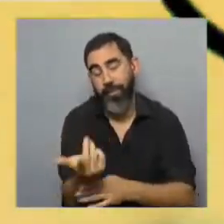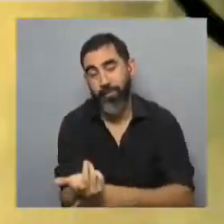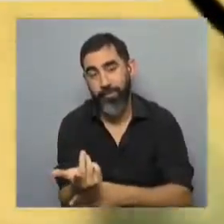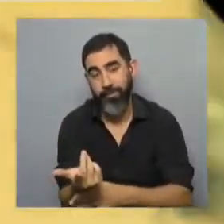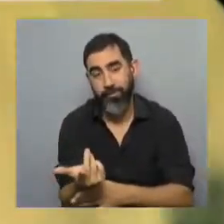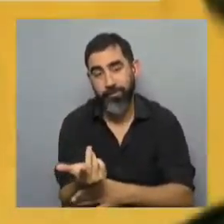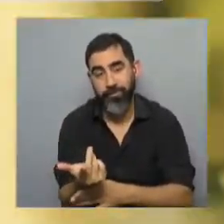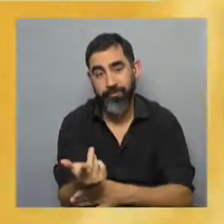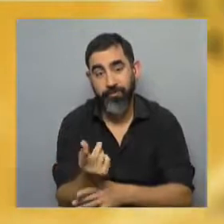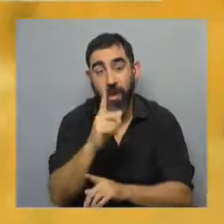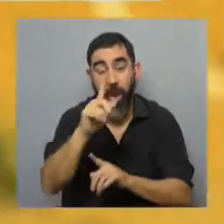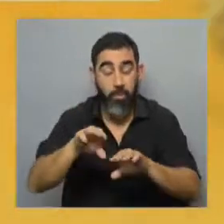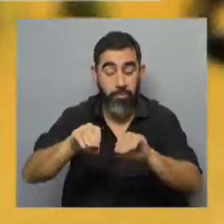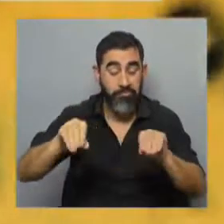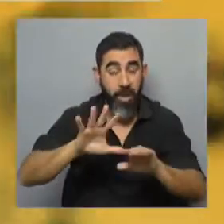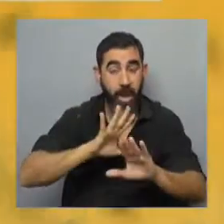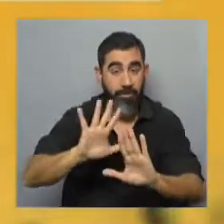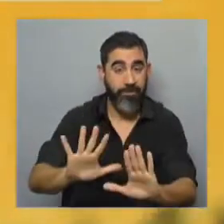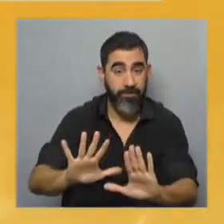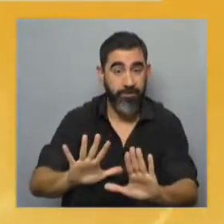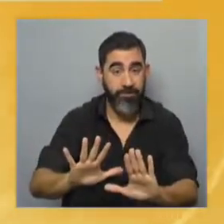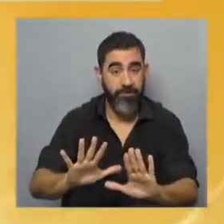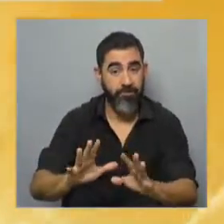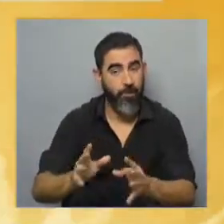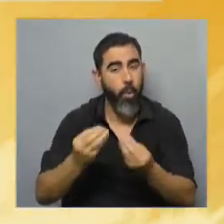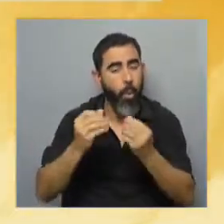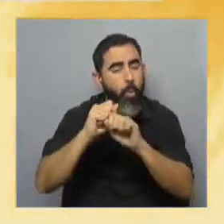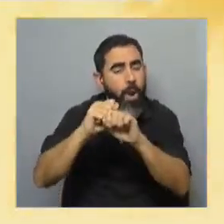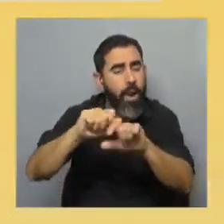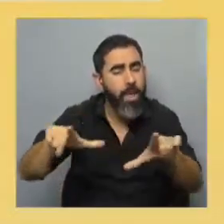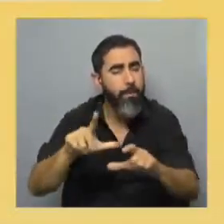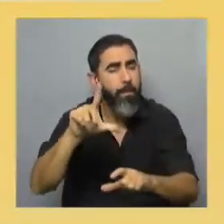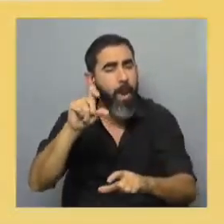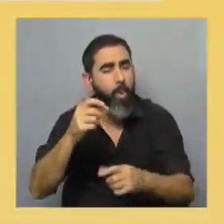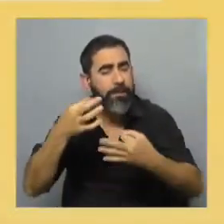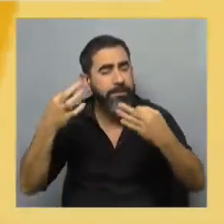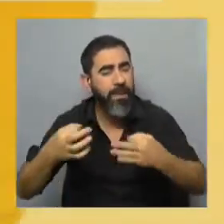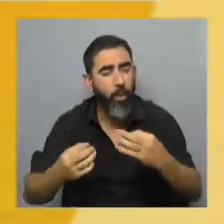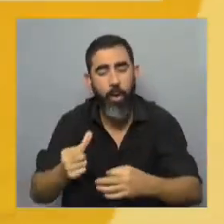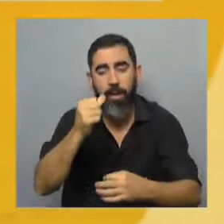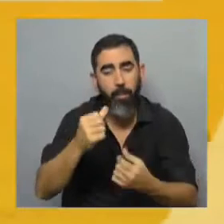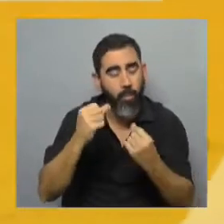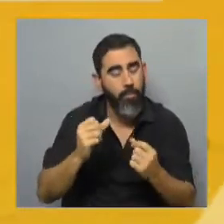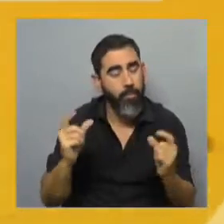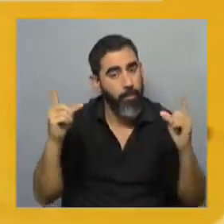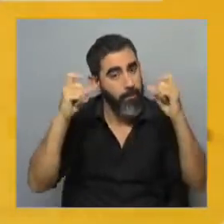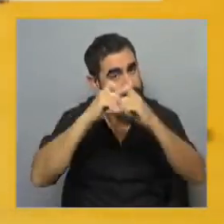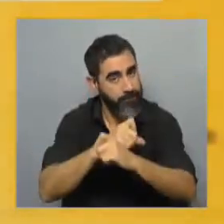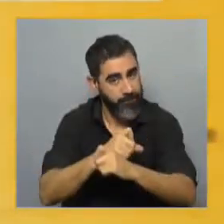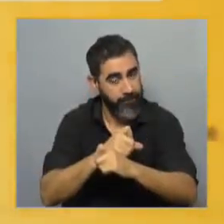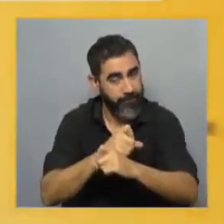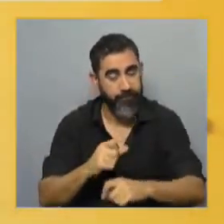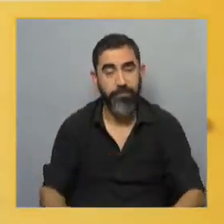como pasa en un territorio como una cuenca, el desafío de potabilizar esa agua y tener agua segura para la población va a ser cada vez mayor. Y